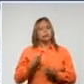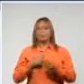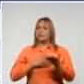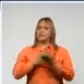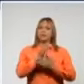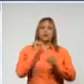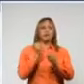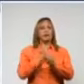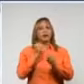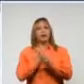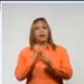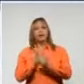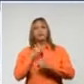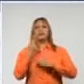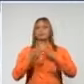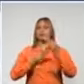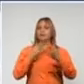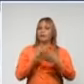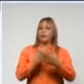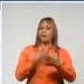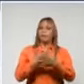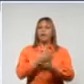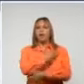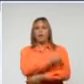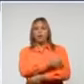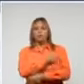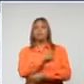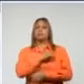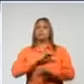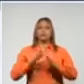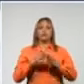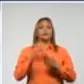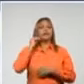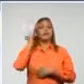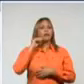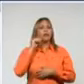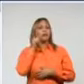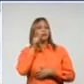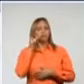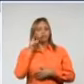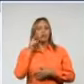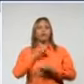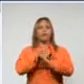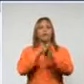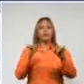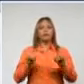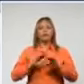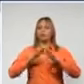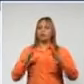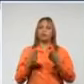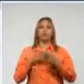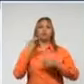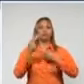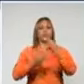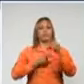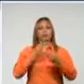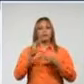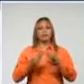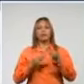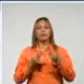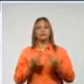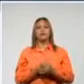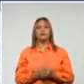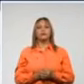se aplican los tratamientos. Ustedes han estado al tanto en estos días de todo lo que